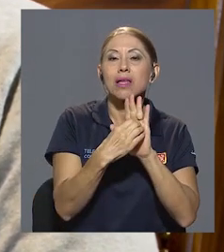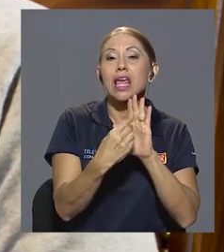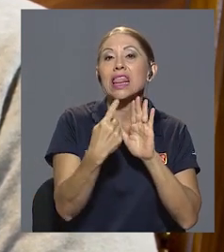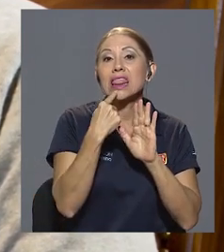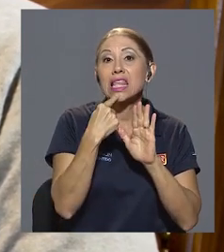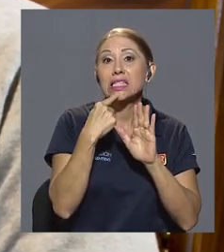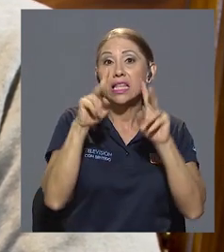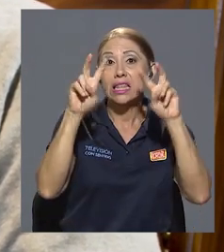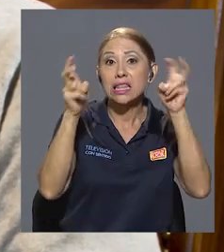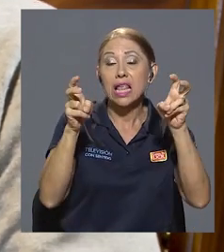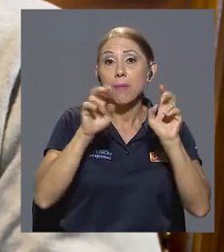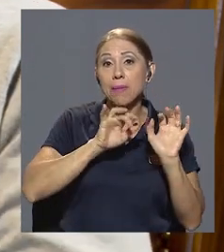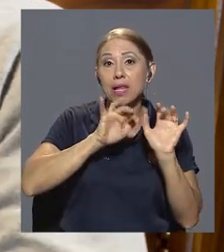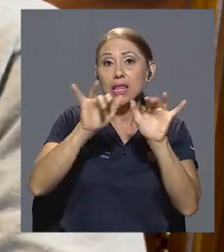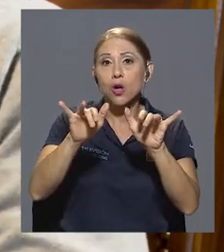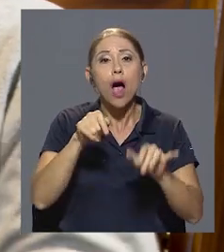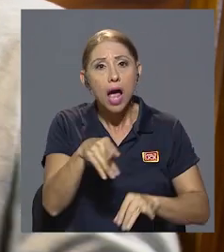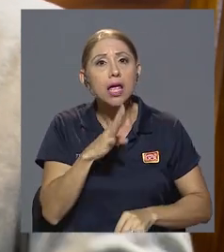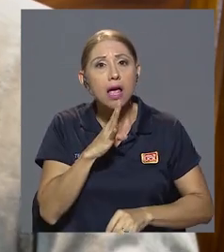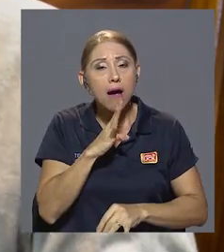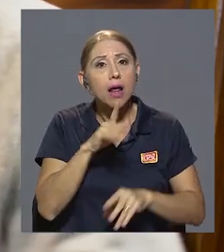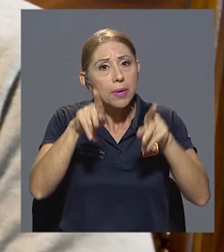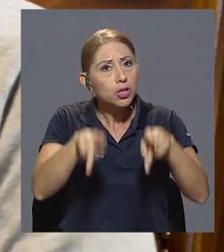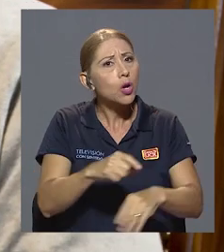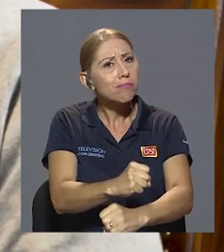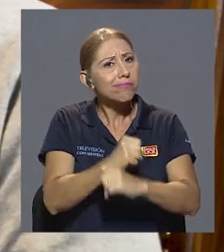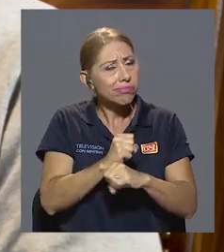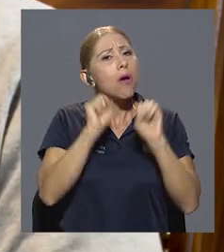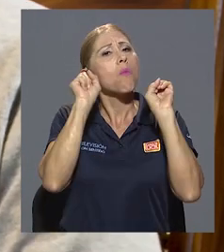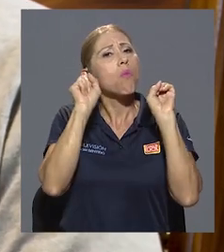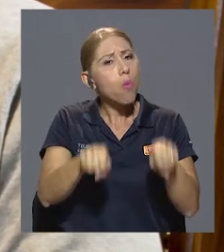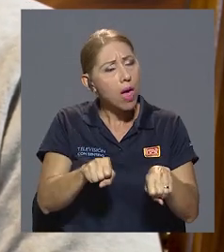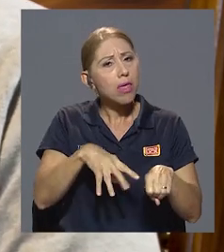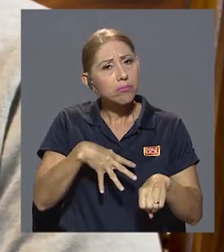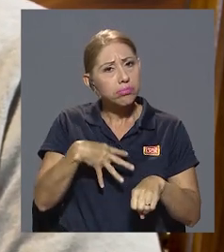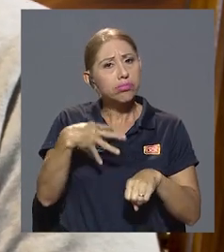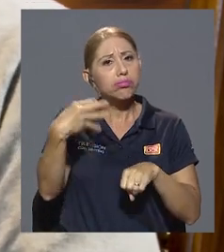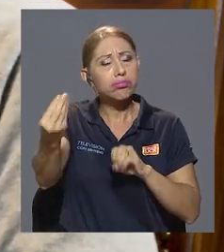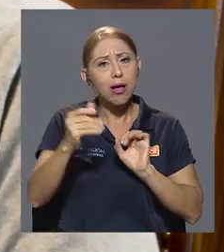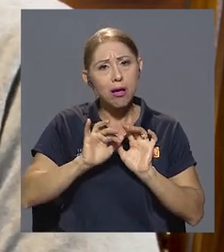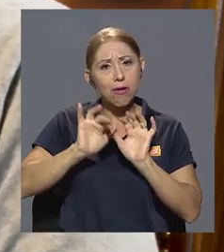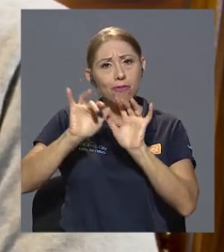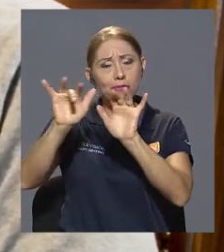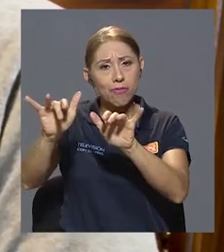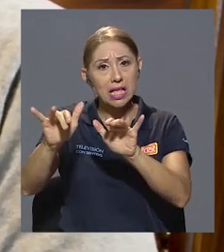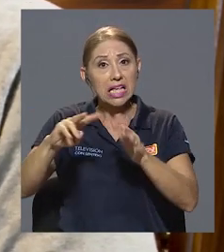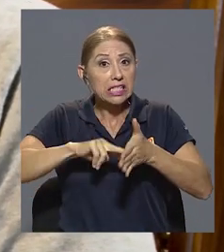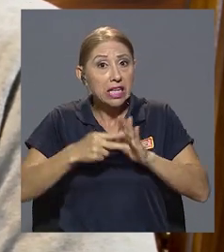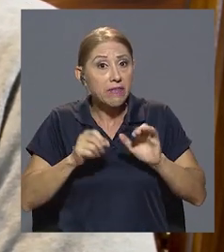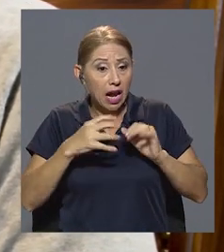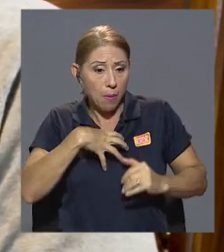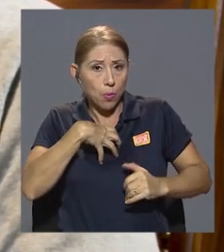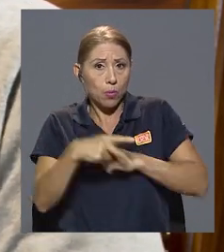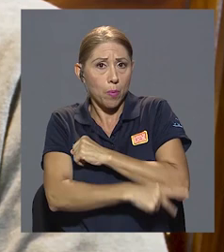emigrar es decir el derecho a dejar el país de nacimiento de las personas eso tiene una razón